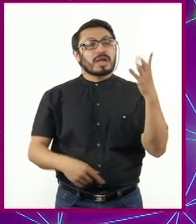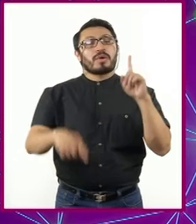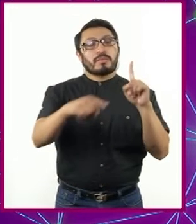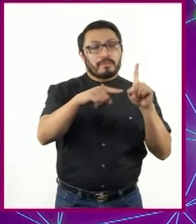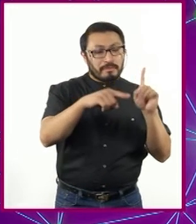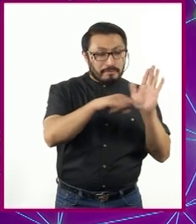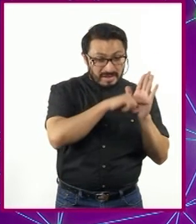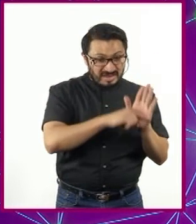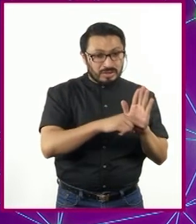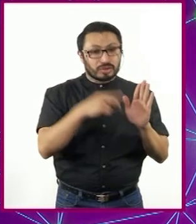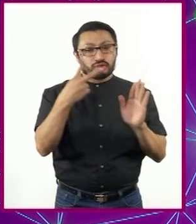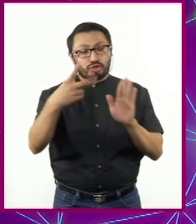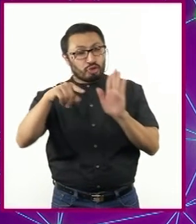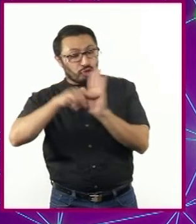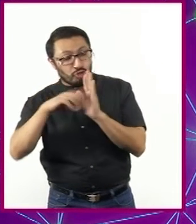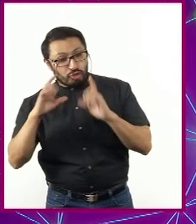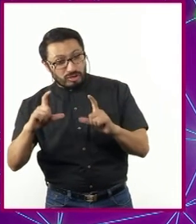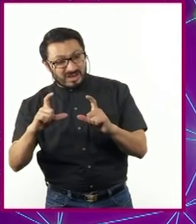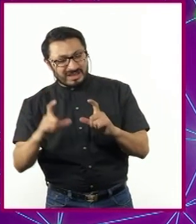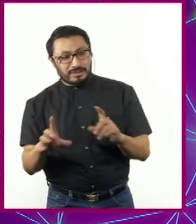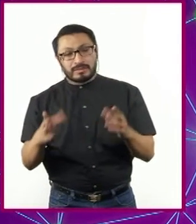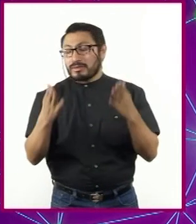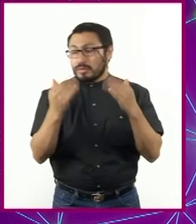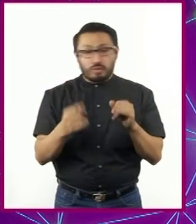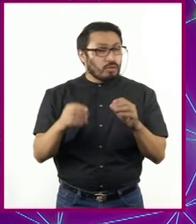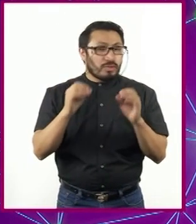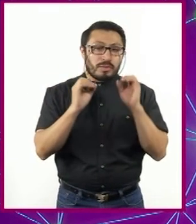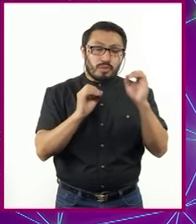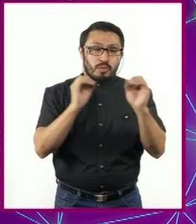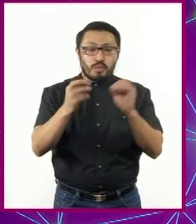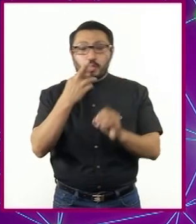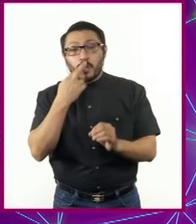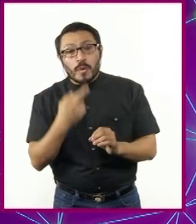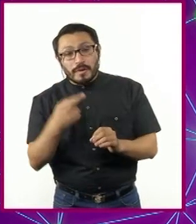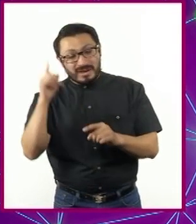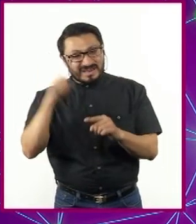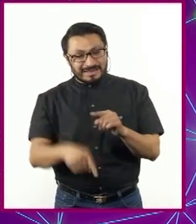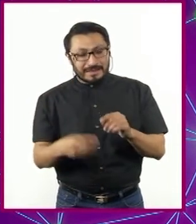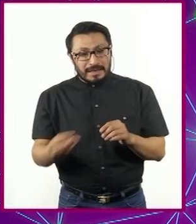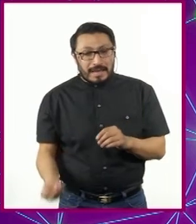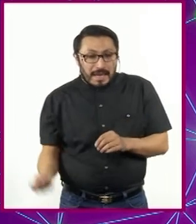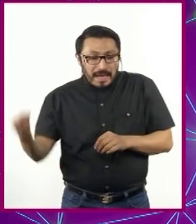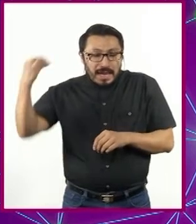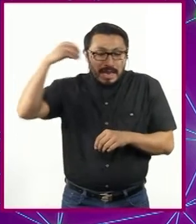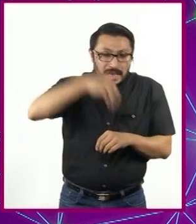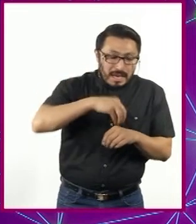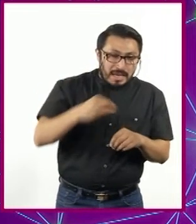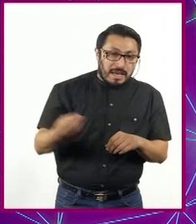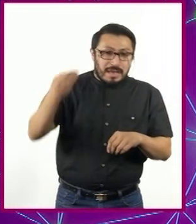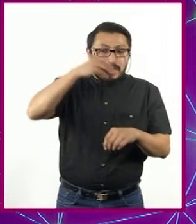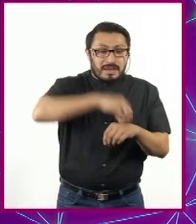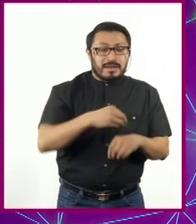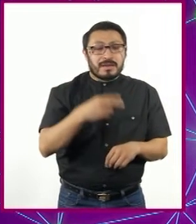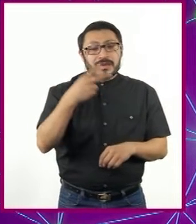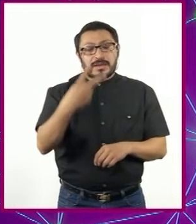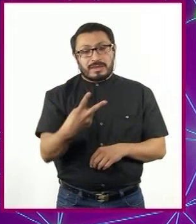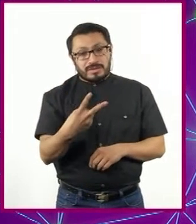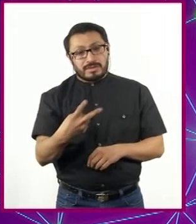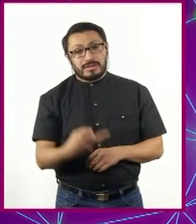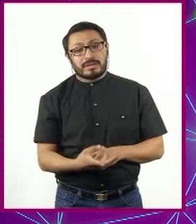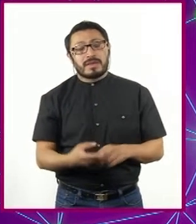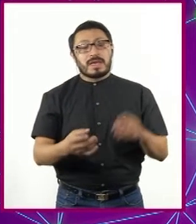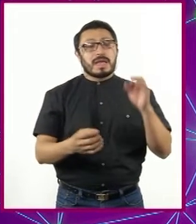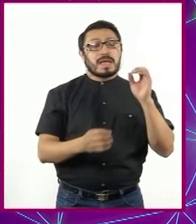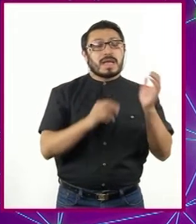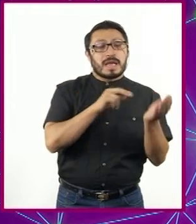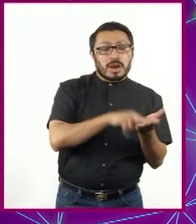menos 2 negativo, como no tenemos fichas rojas para quitar, agregamos 2 parejas de fichas rojas y negras. Al